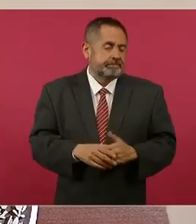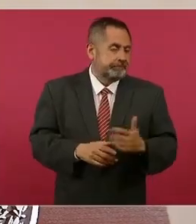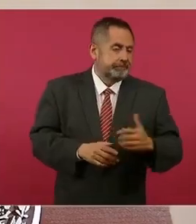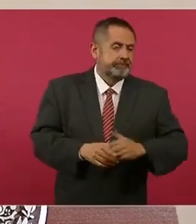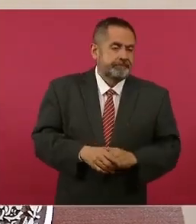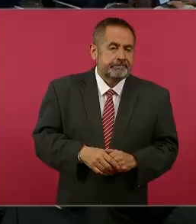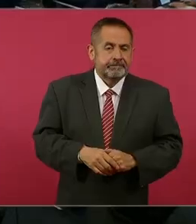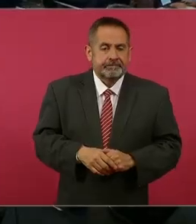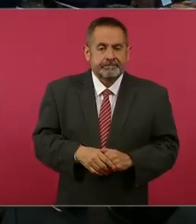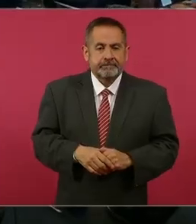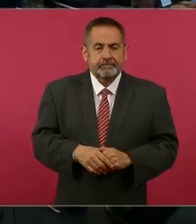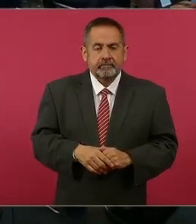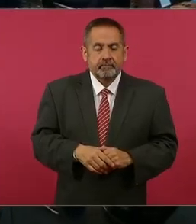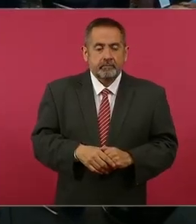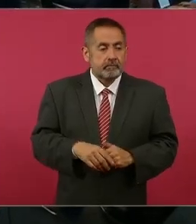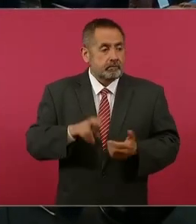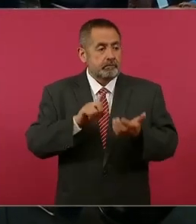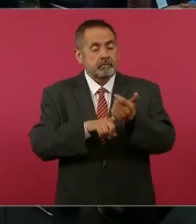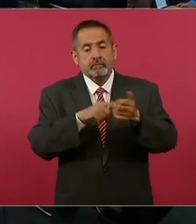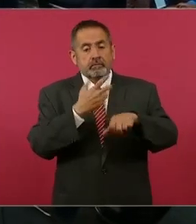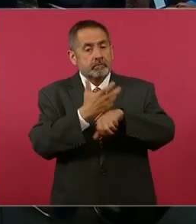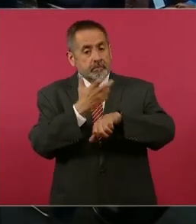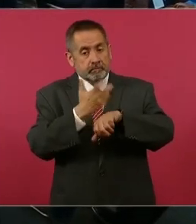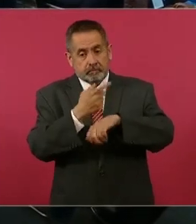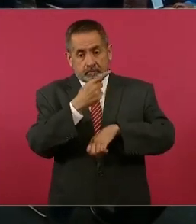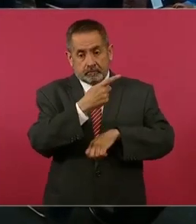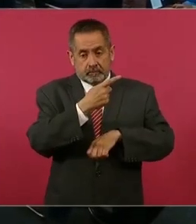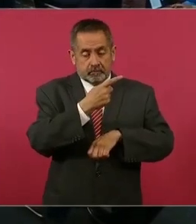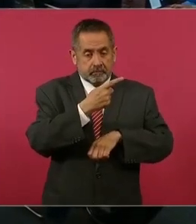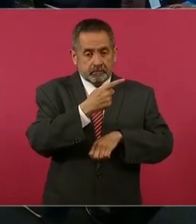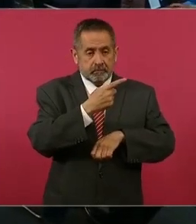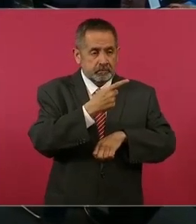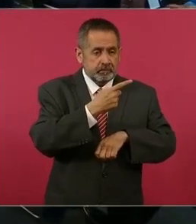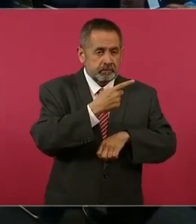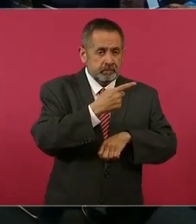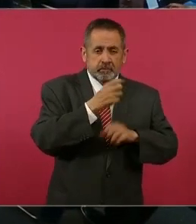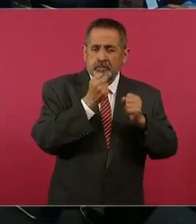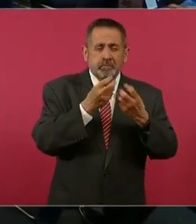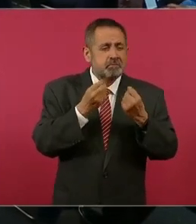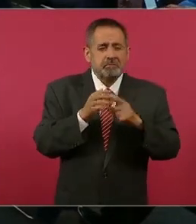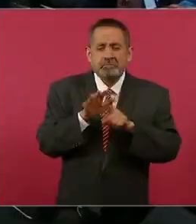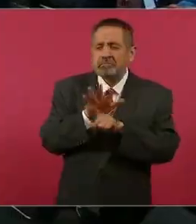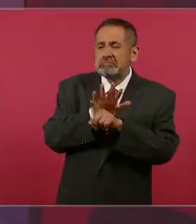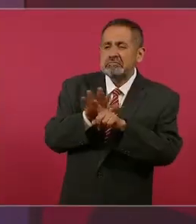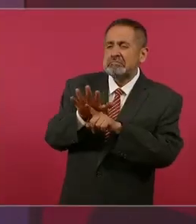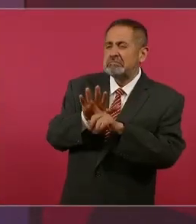Entonces, en Estados Unidos hay mucha manipulación